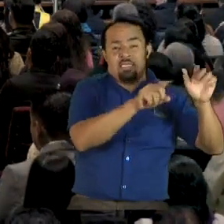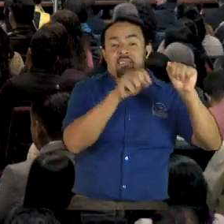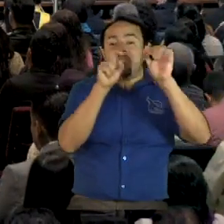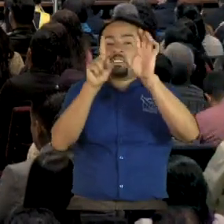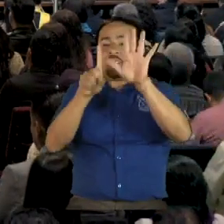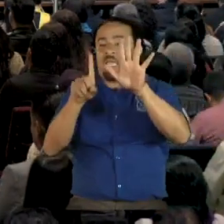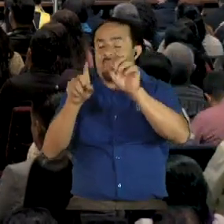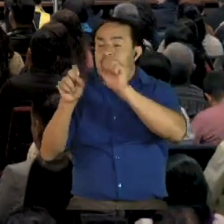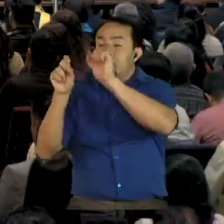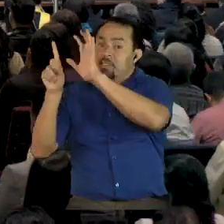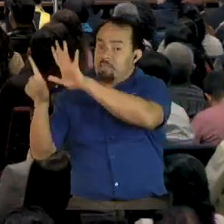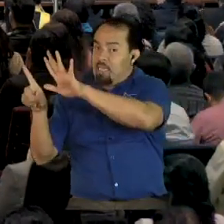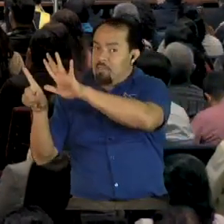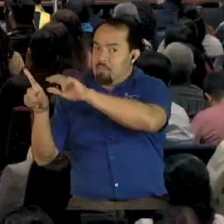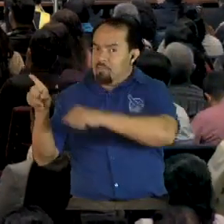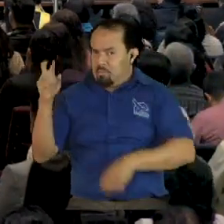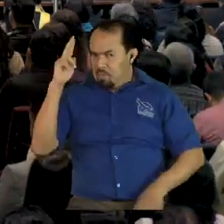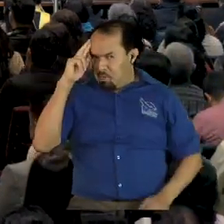6, 6, 6.